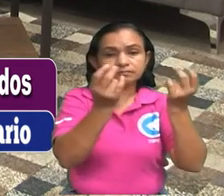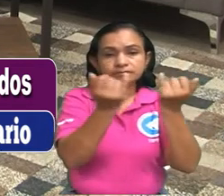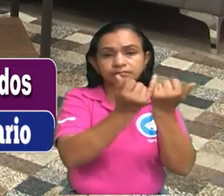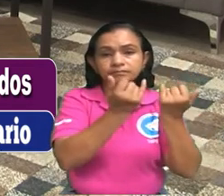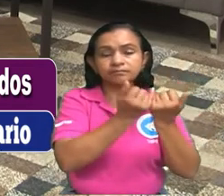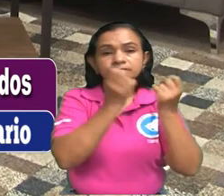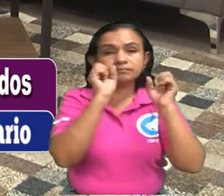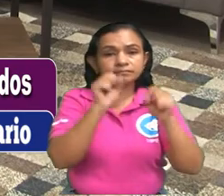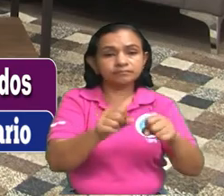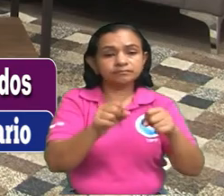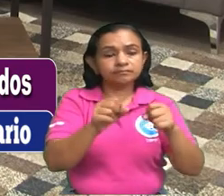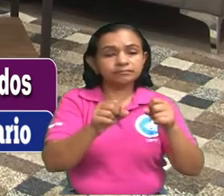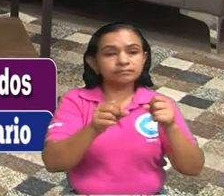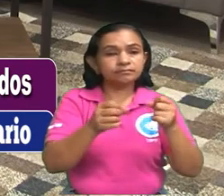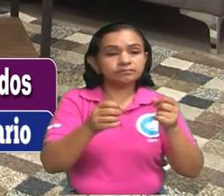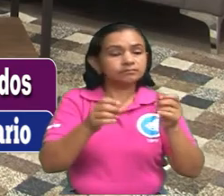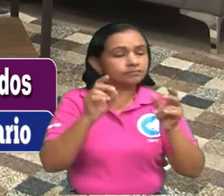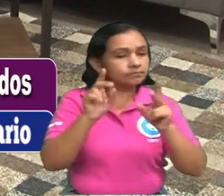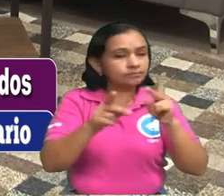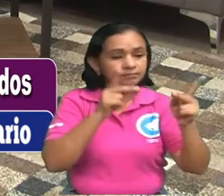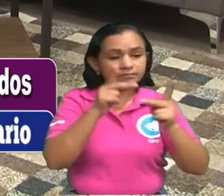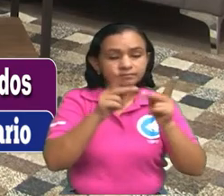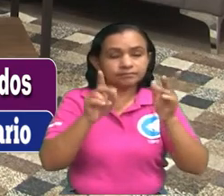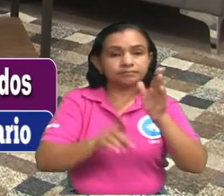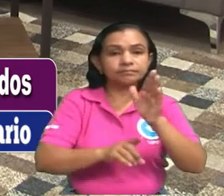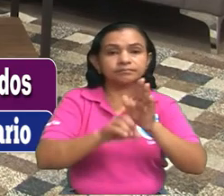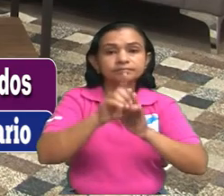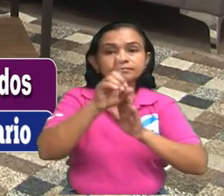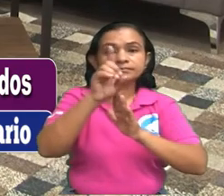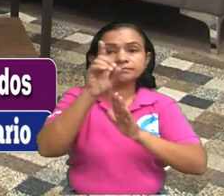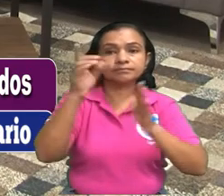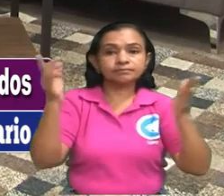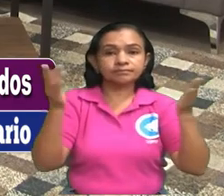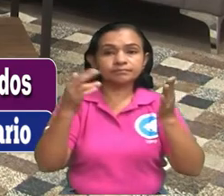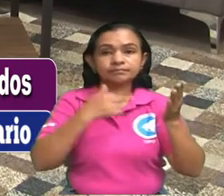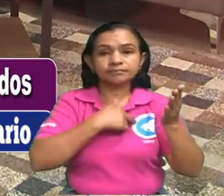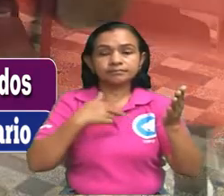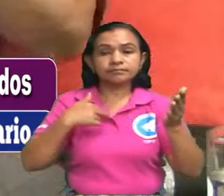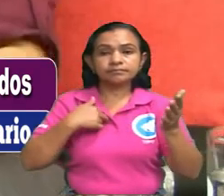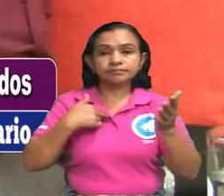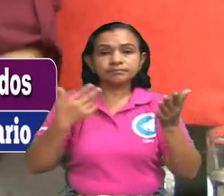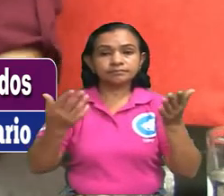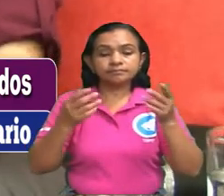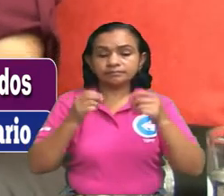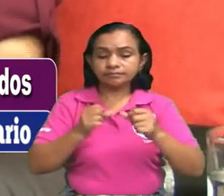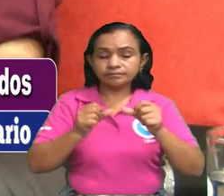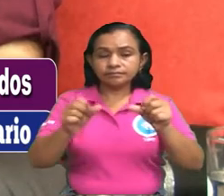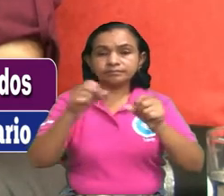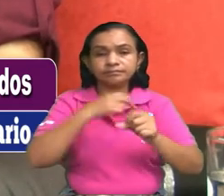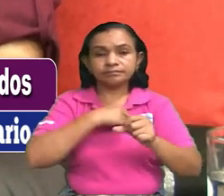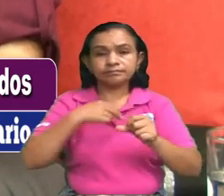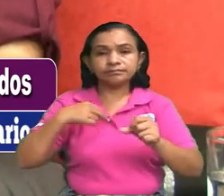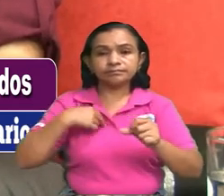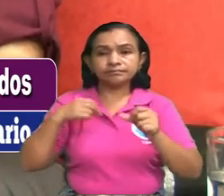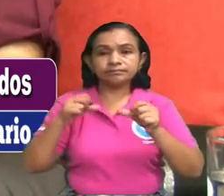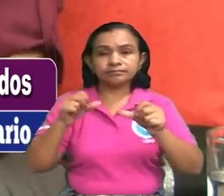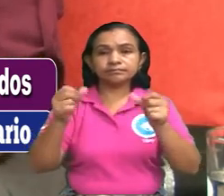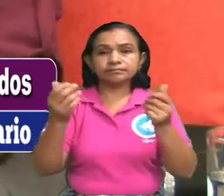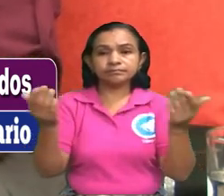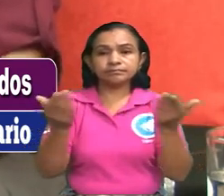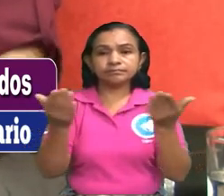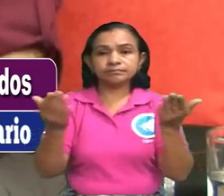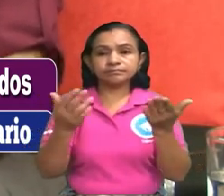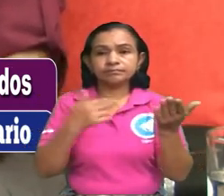que logre su pleno desarrollo. Y eso lo dijo él y continúa siendo vigente. O sea,